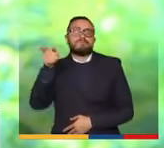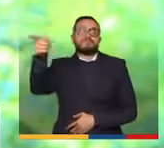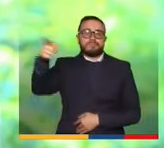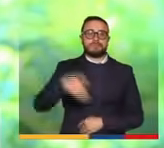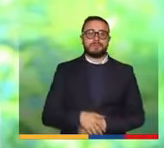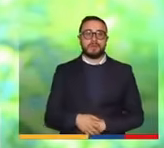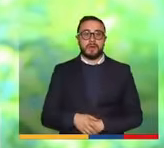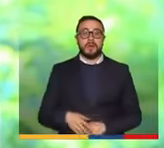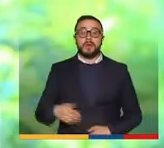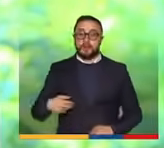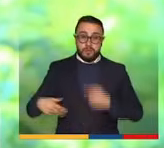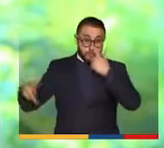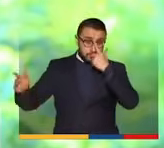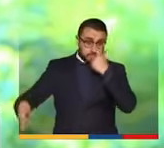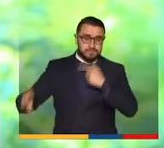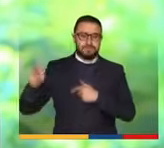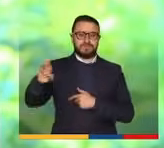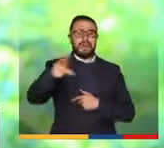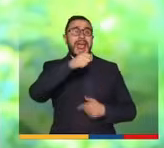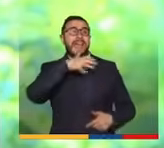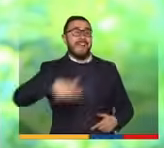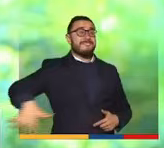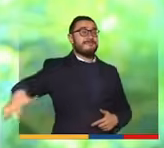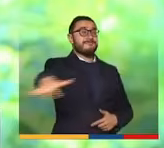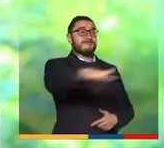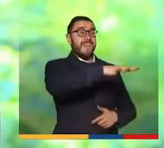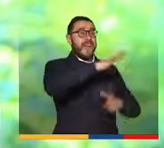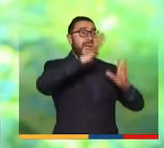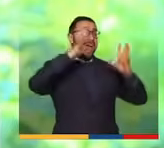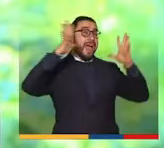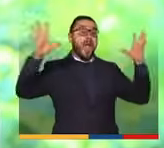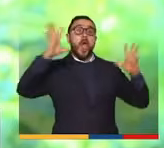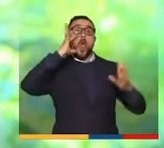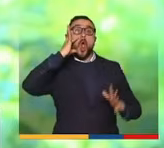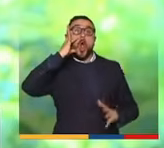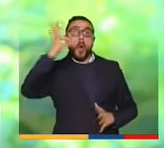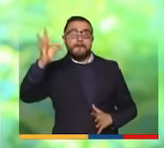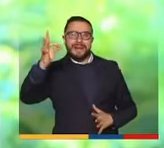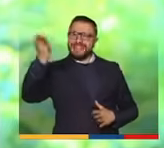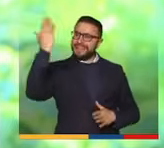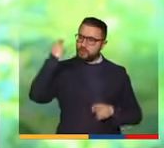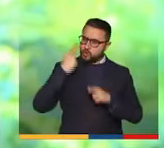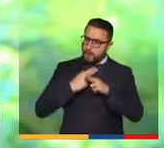Caminé las haciendas de un señor que se llamaba, o se llama porque se escapó,